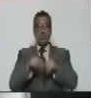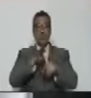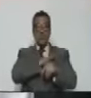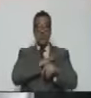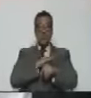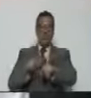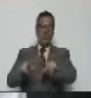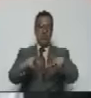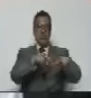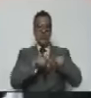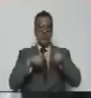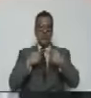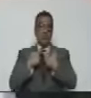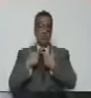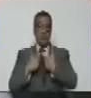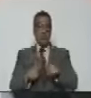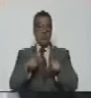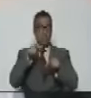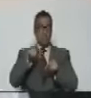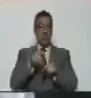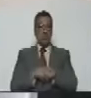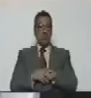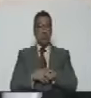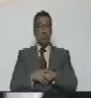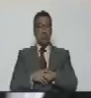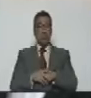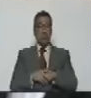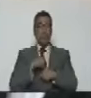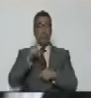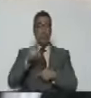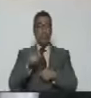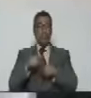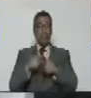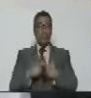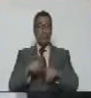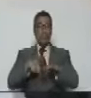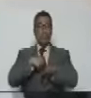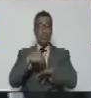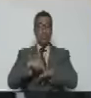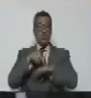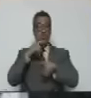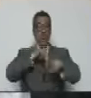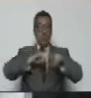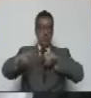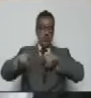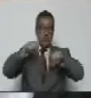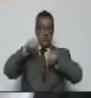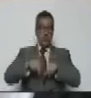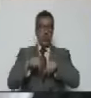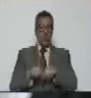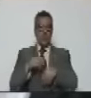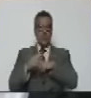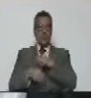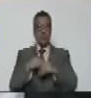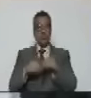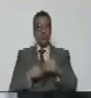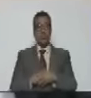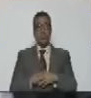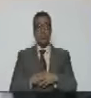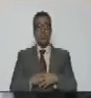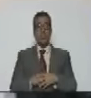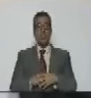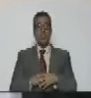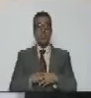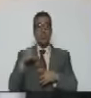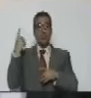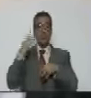soberanía, la libertad por una parte, y la subordinación y el tutelaje ejercido por